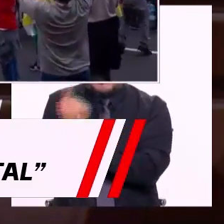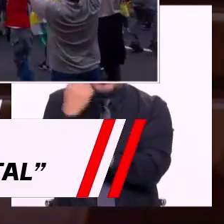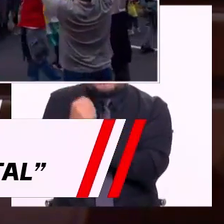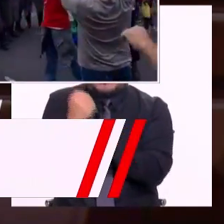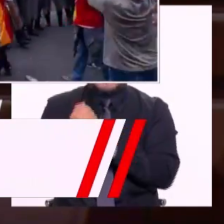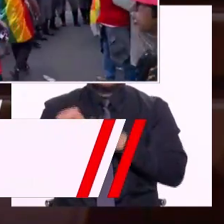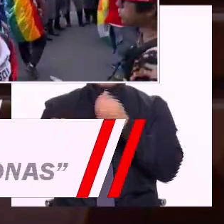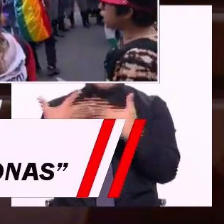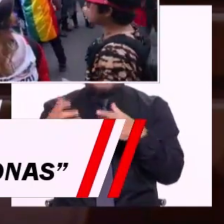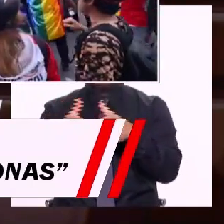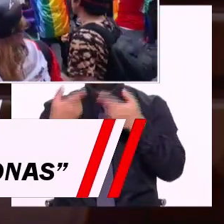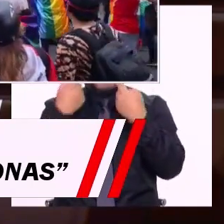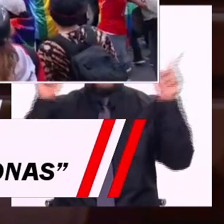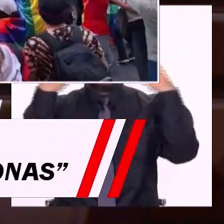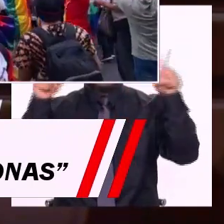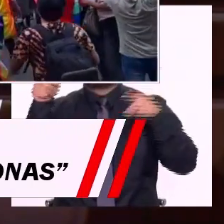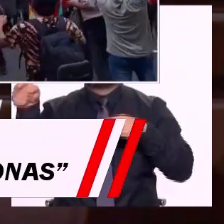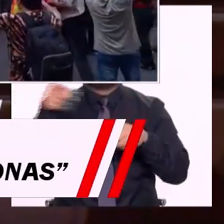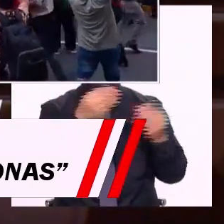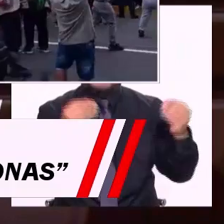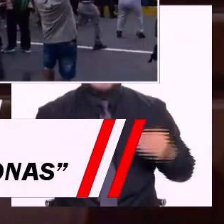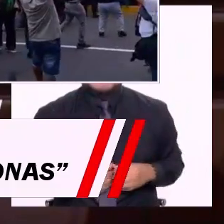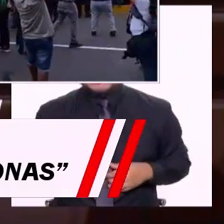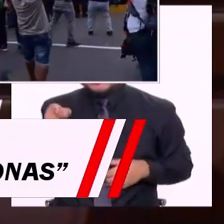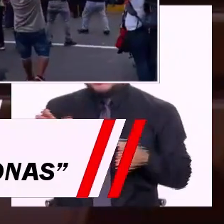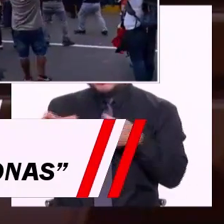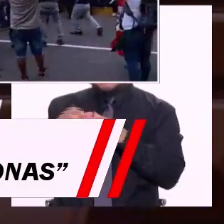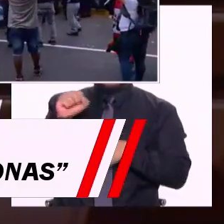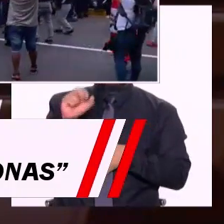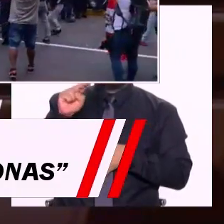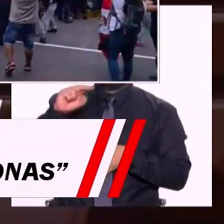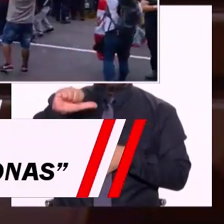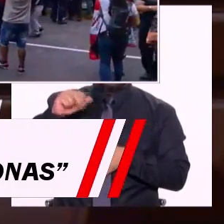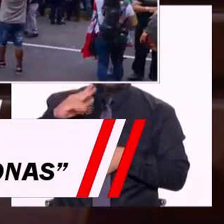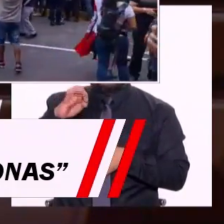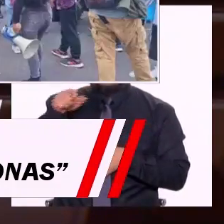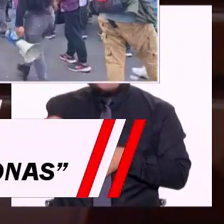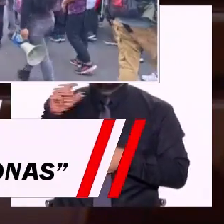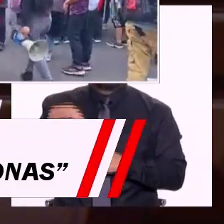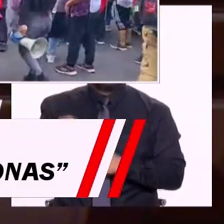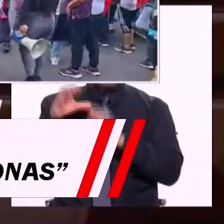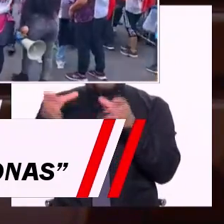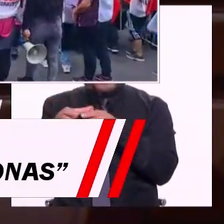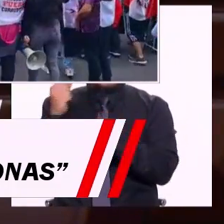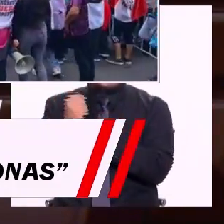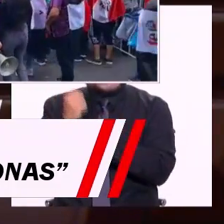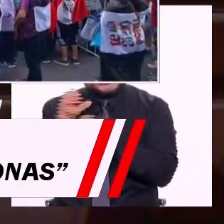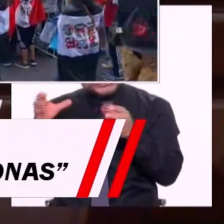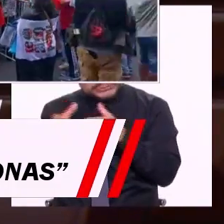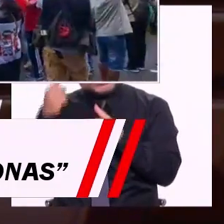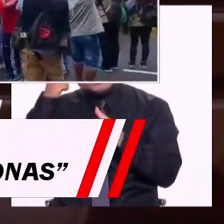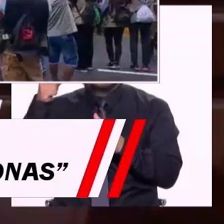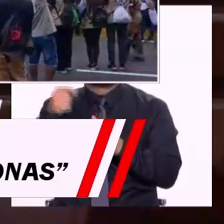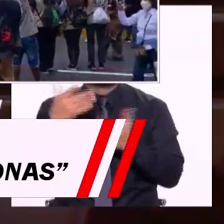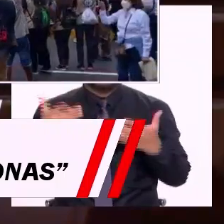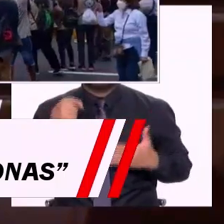sus equipos especializados itinerantes y del aplicativo Verifica tu Chamba, promovió la